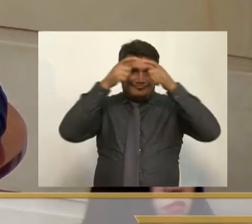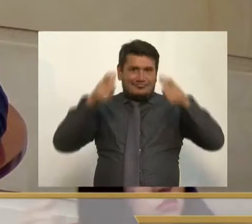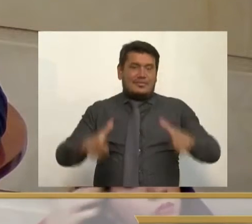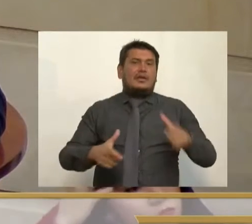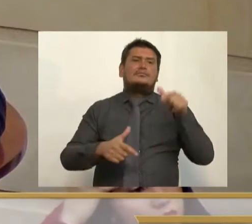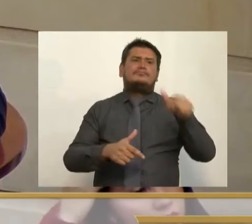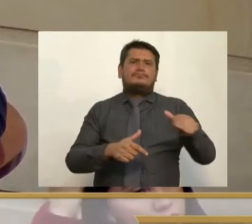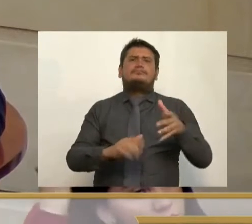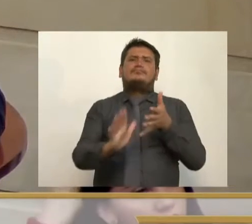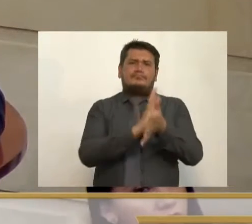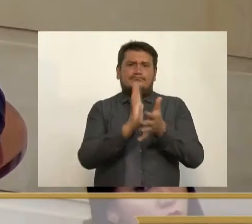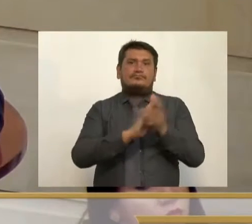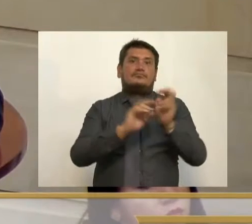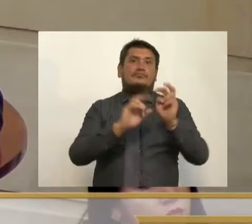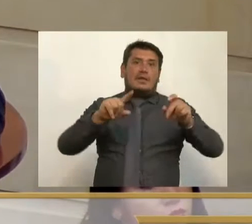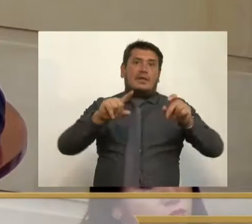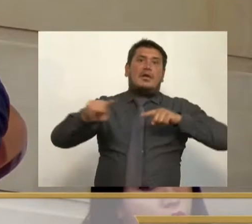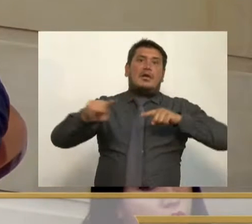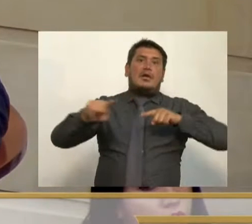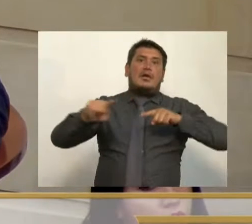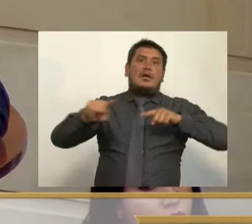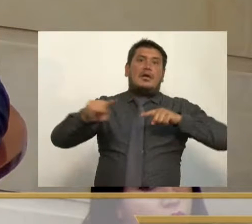asuntos de gobierno y asuntos de administración,